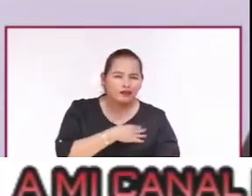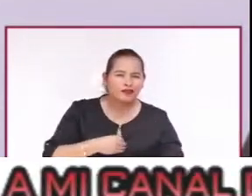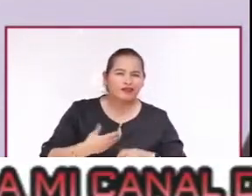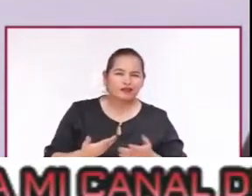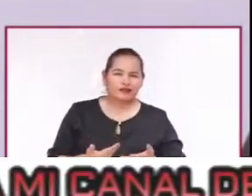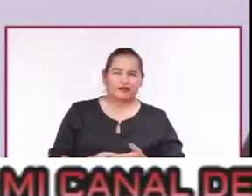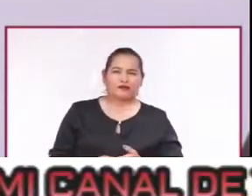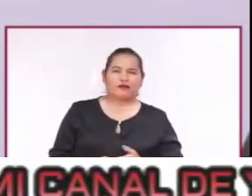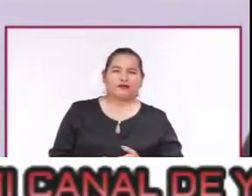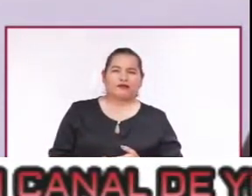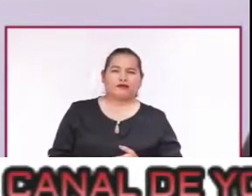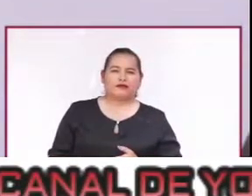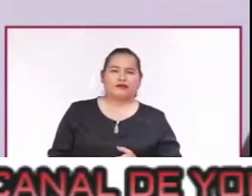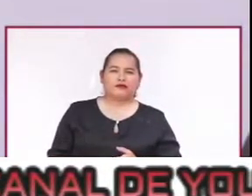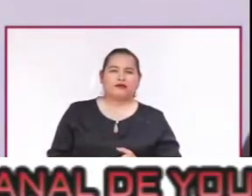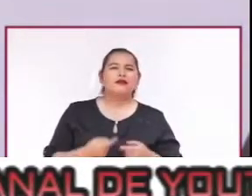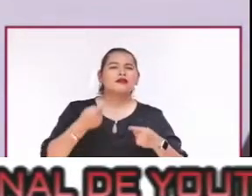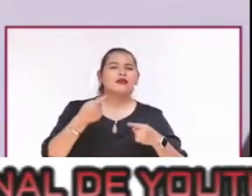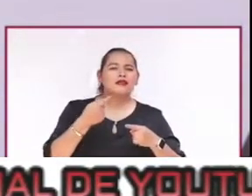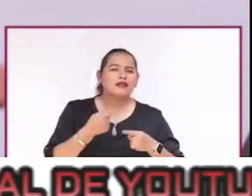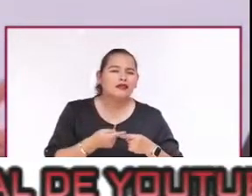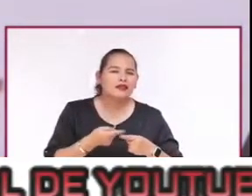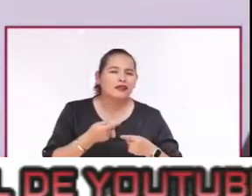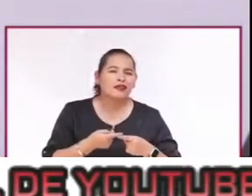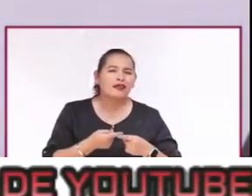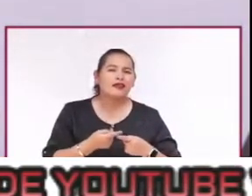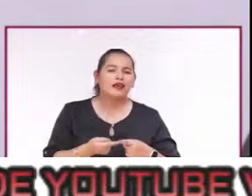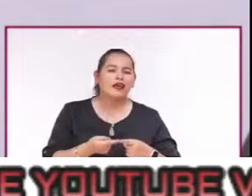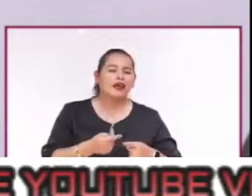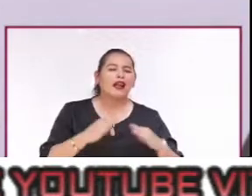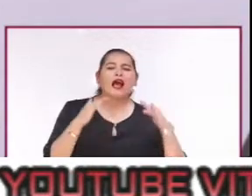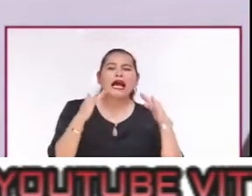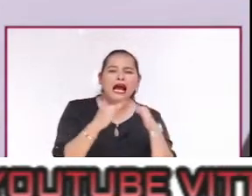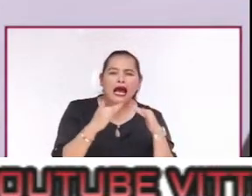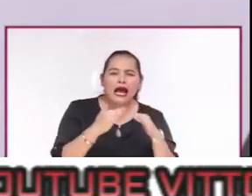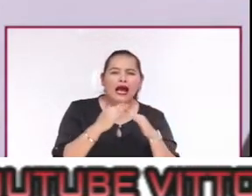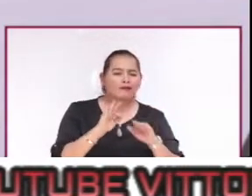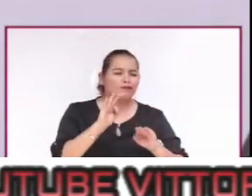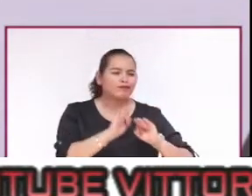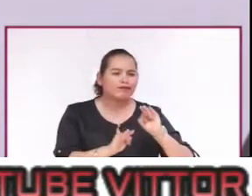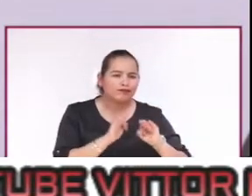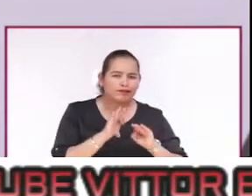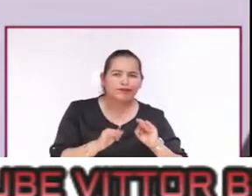quien principalmente se dedica al cuidado de la casa.